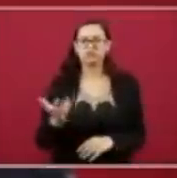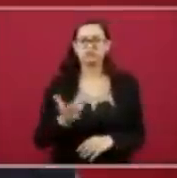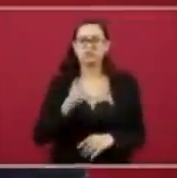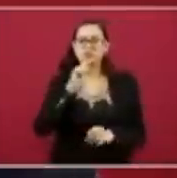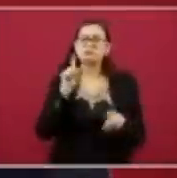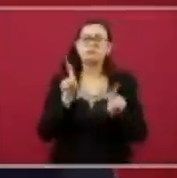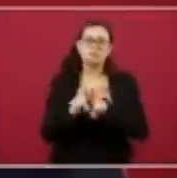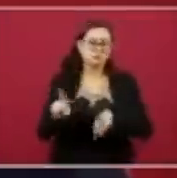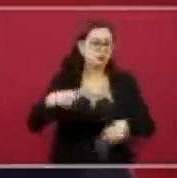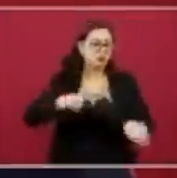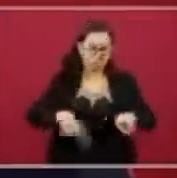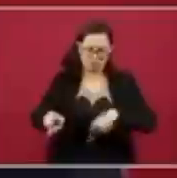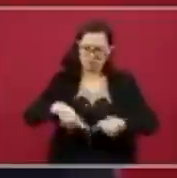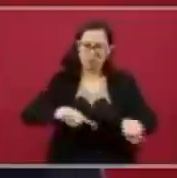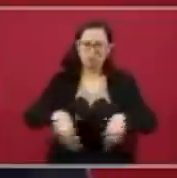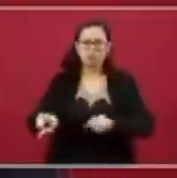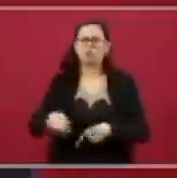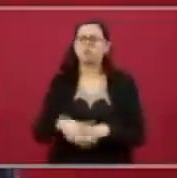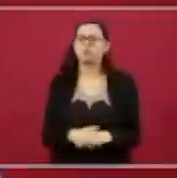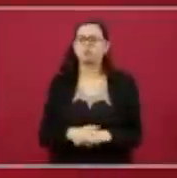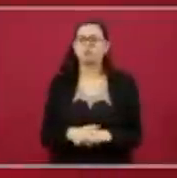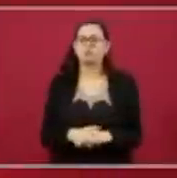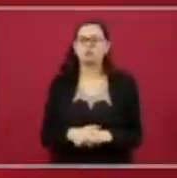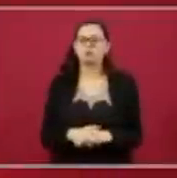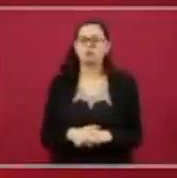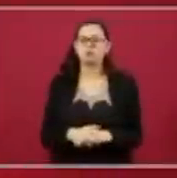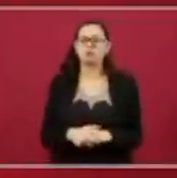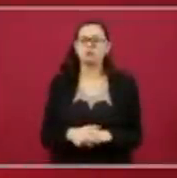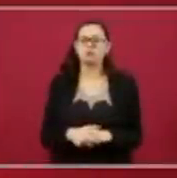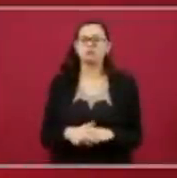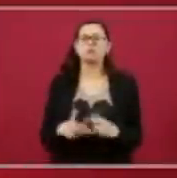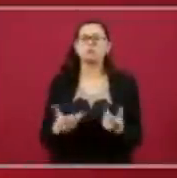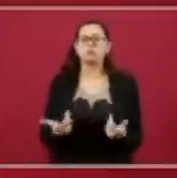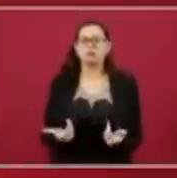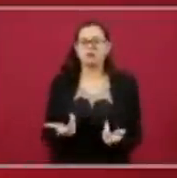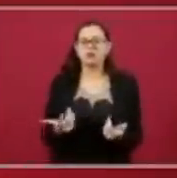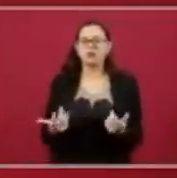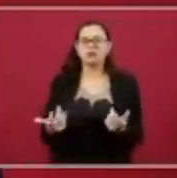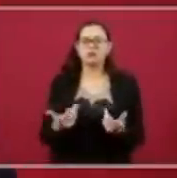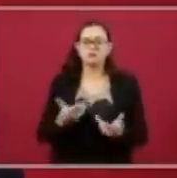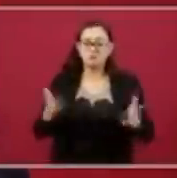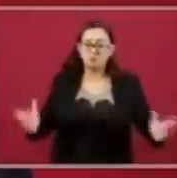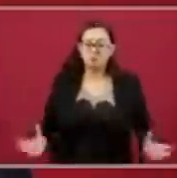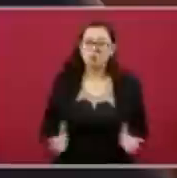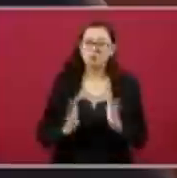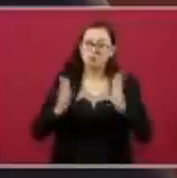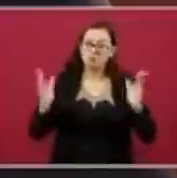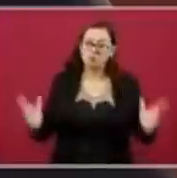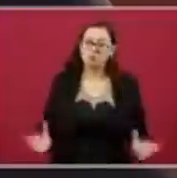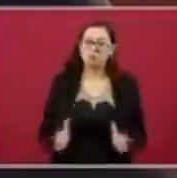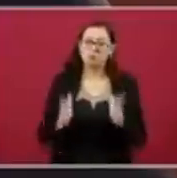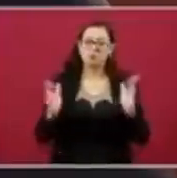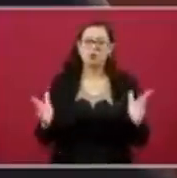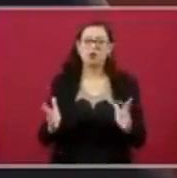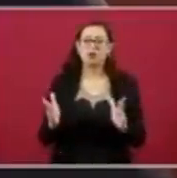el fútbol soccer, y estamos promoviendo mucho lo de la